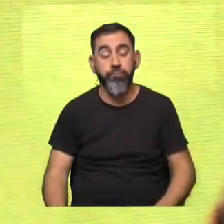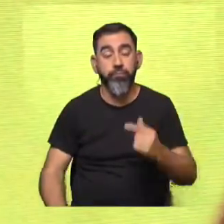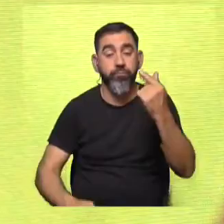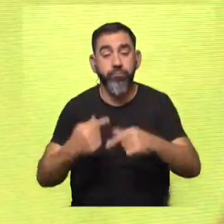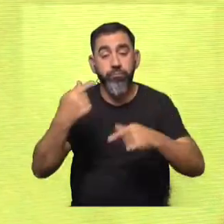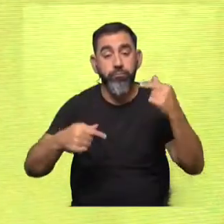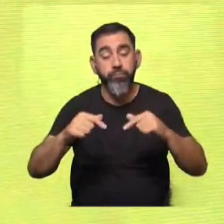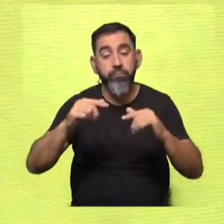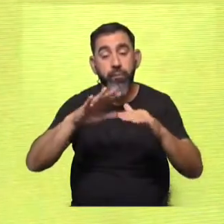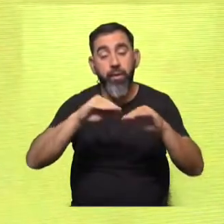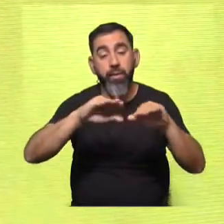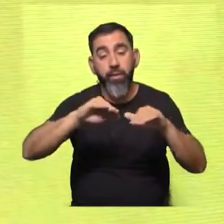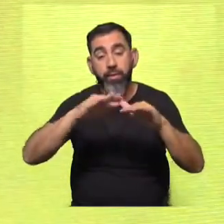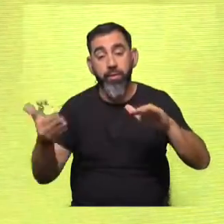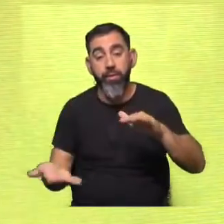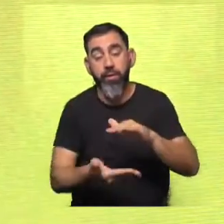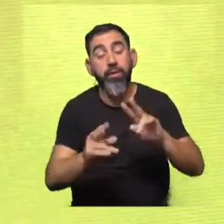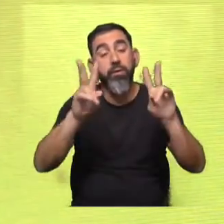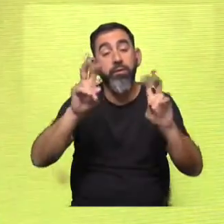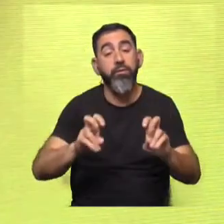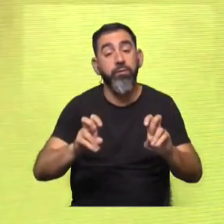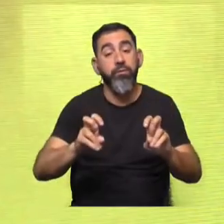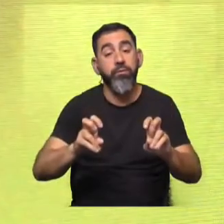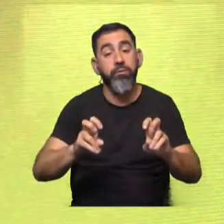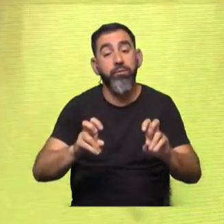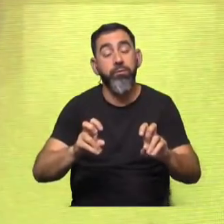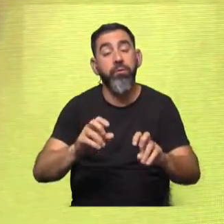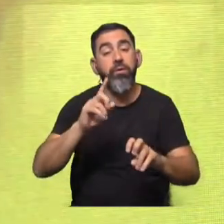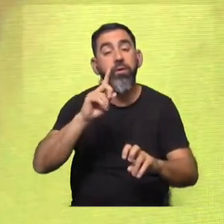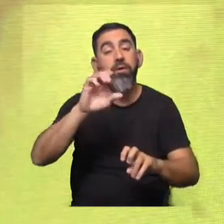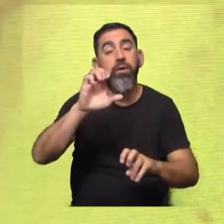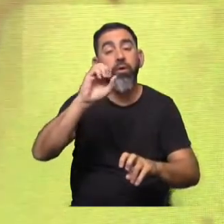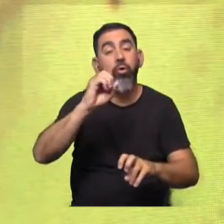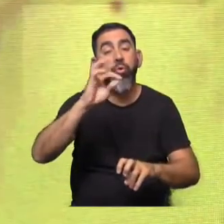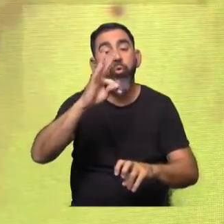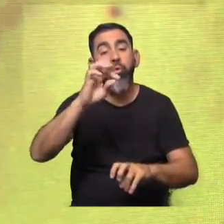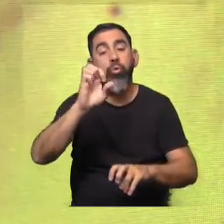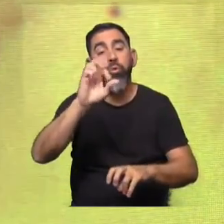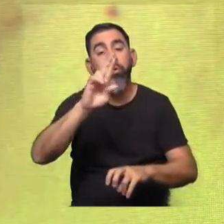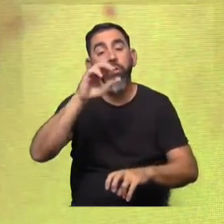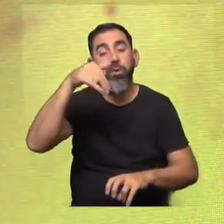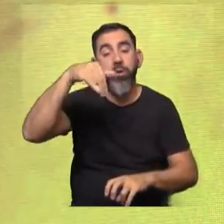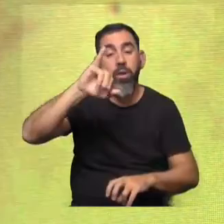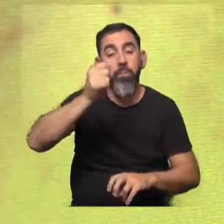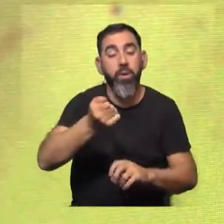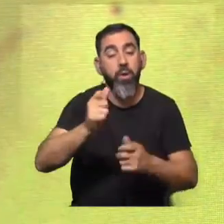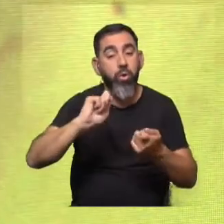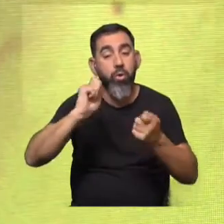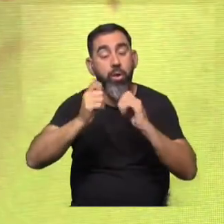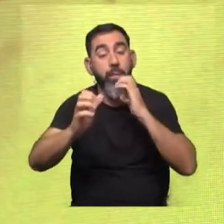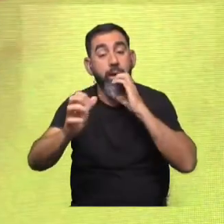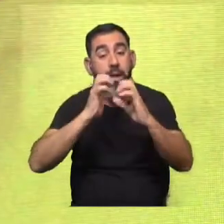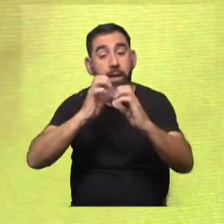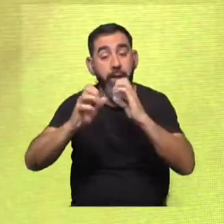pasan bajo tierra, pero en este caso vamos a hablar de la geotermia o la posibilidad de transformar en